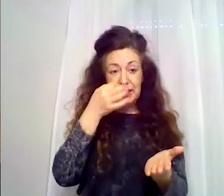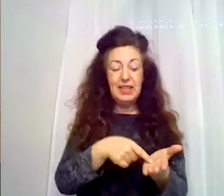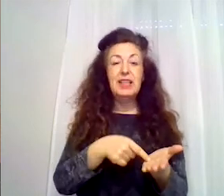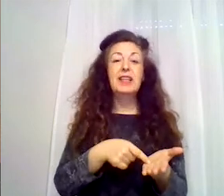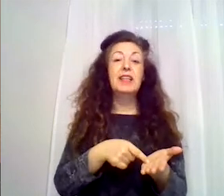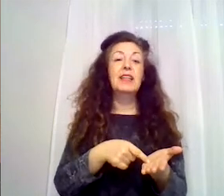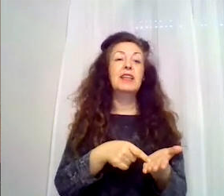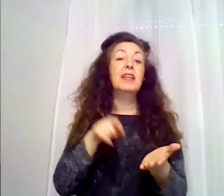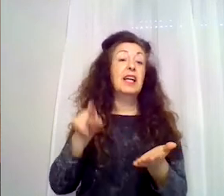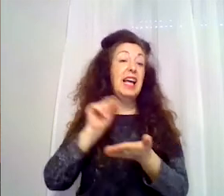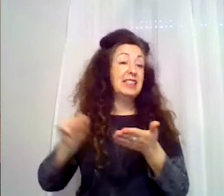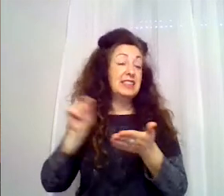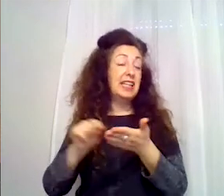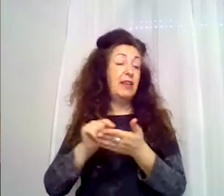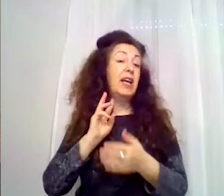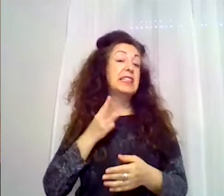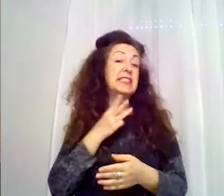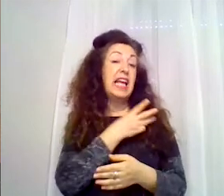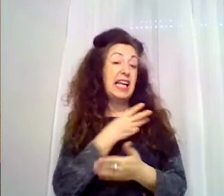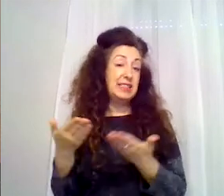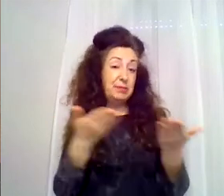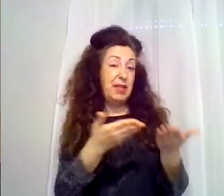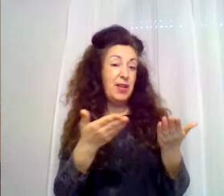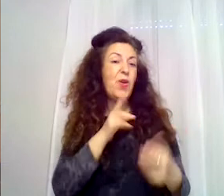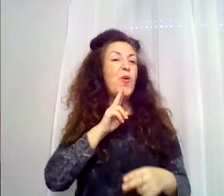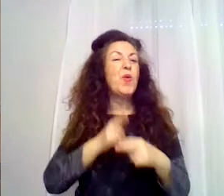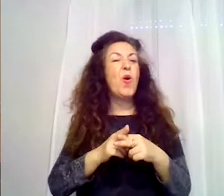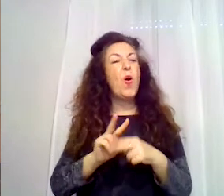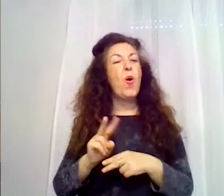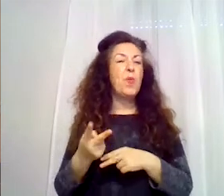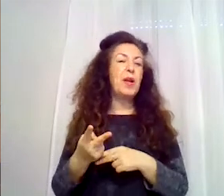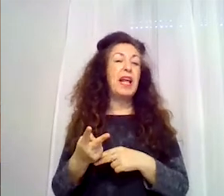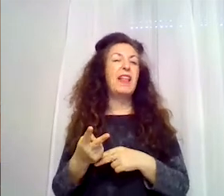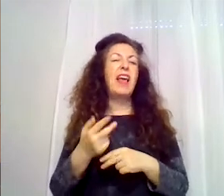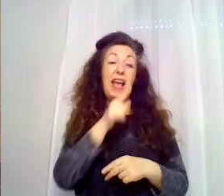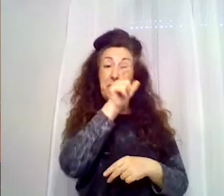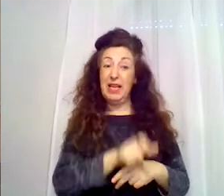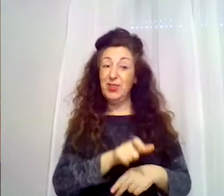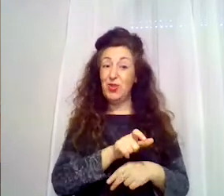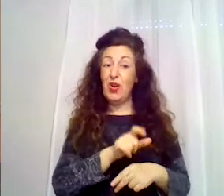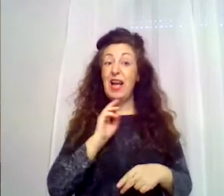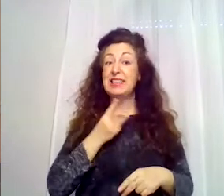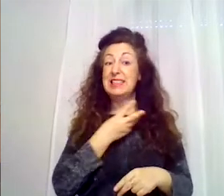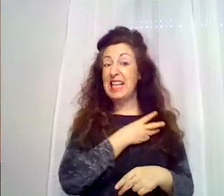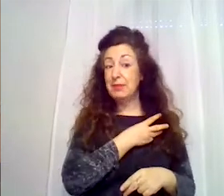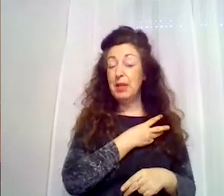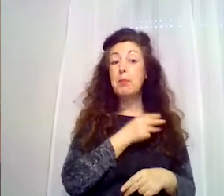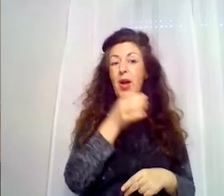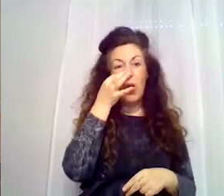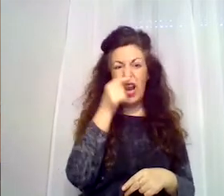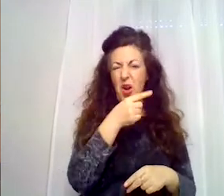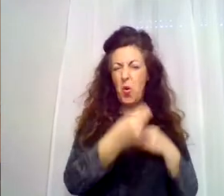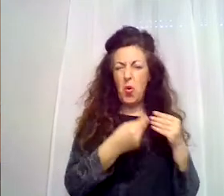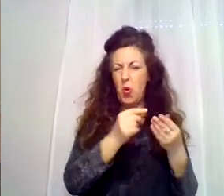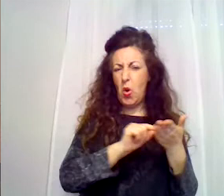a la reina de Inglaterra, estaban también en contra de las teorías del luteranismo. Es decir, la reina de Inglaterra, aunque